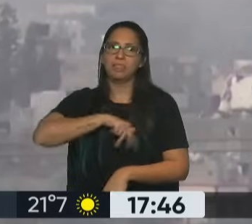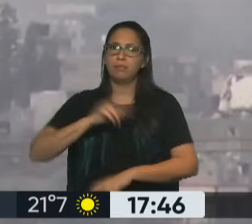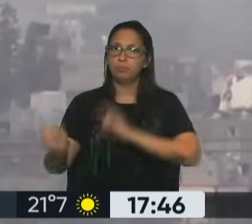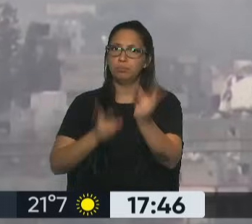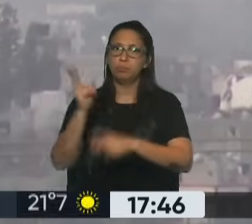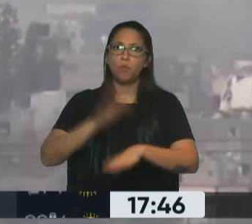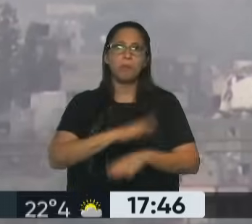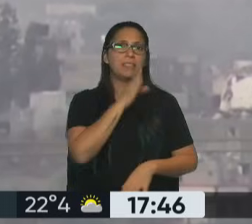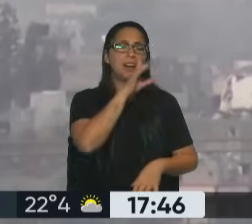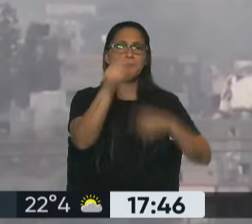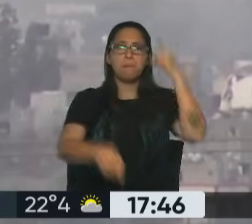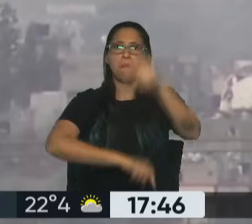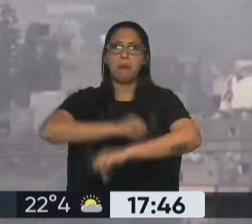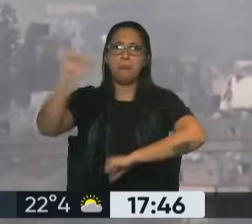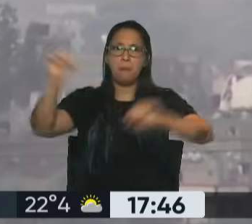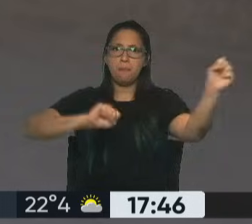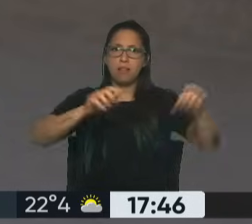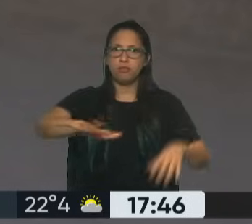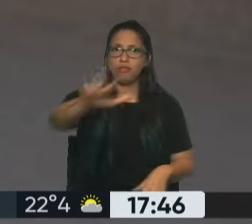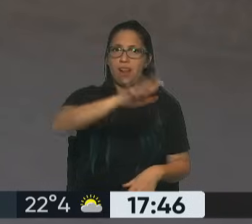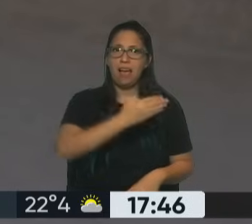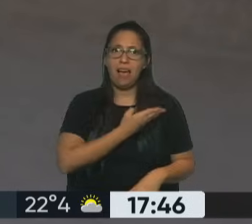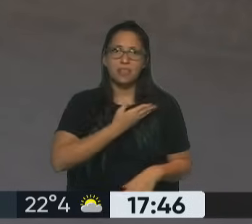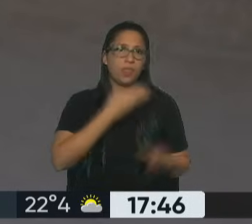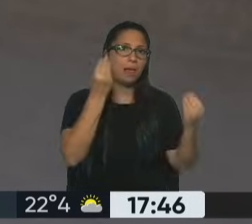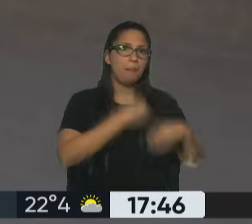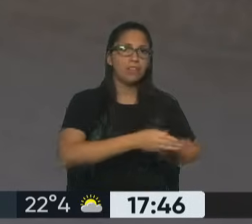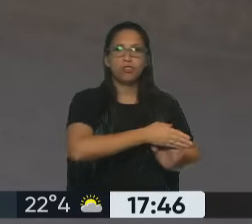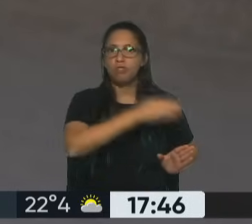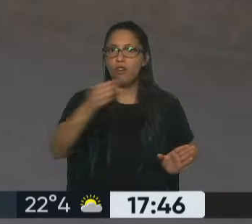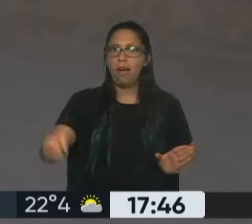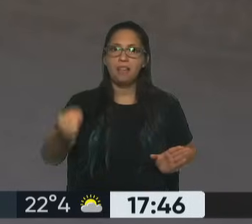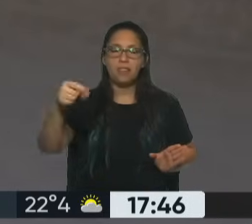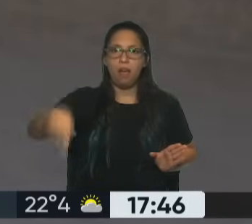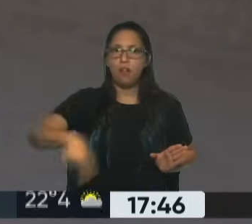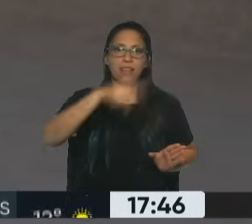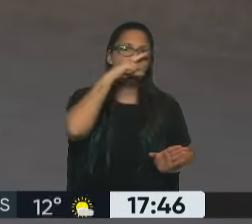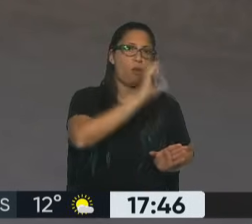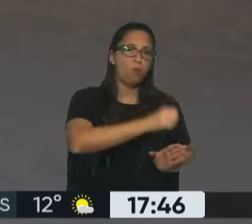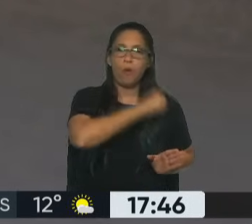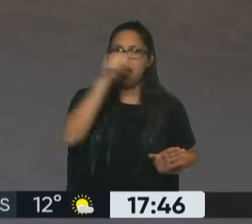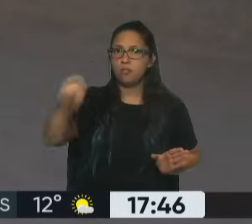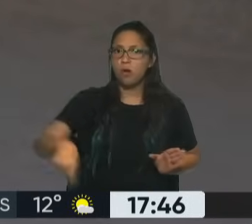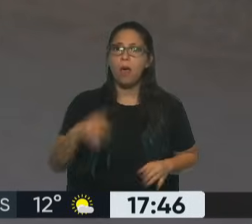israelíes en la franja de gaza desde el inicio de la guerra el 7 de octubre incluyendo